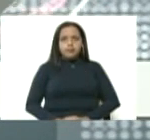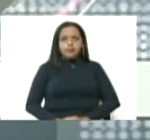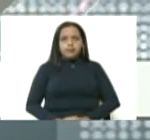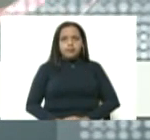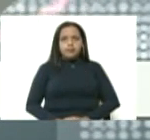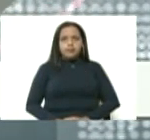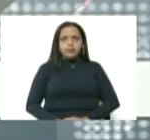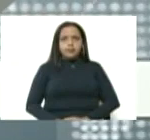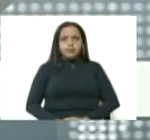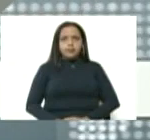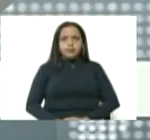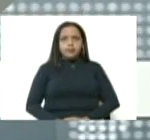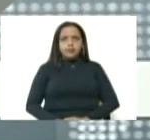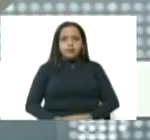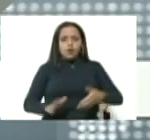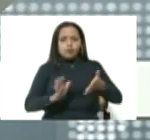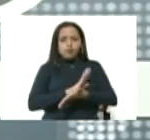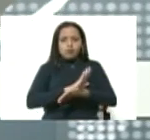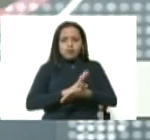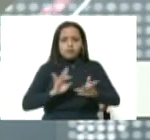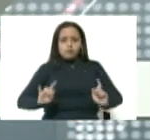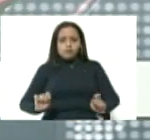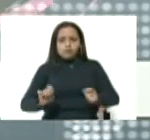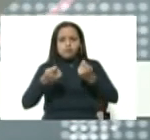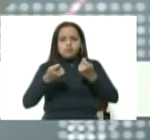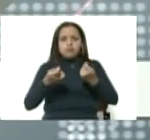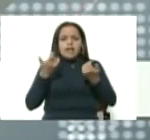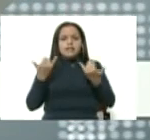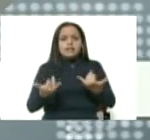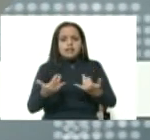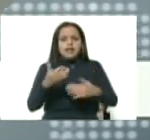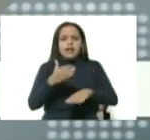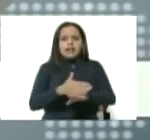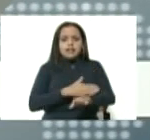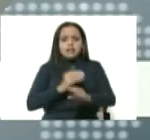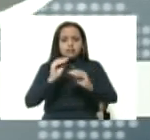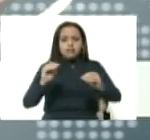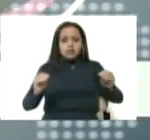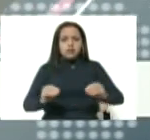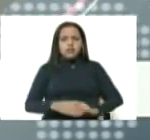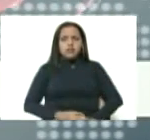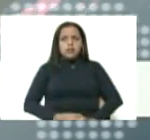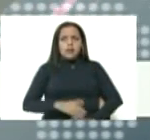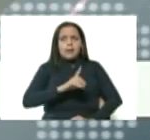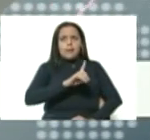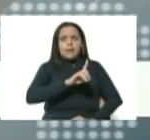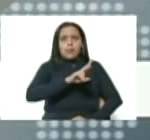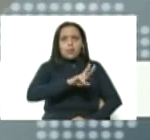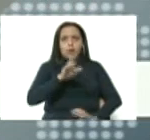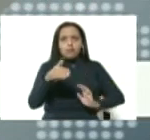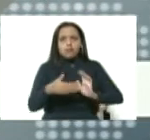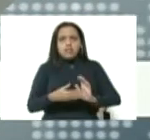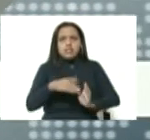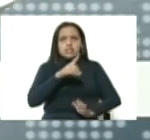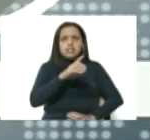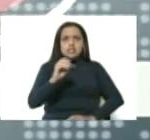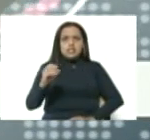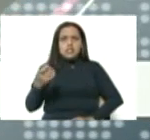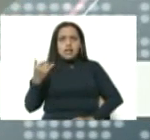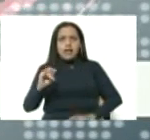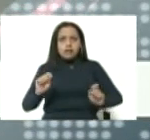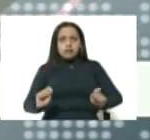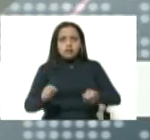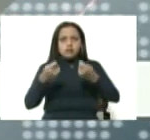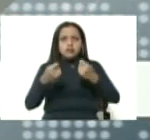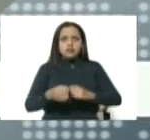En cuanto a la recuperación, ya habíamos señalado que 2.100 pacientes ya se encuentran completamente recuperados,